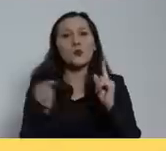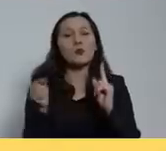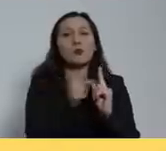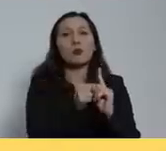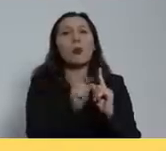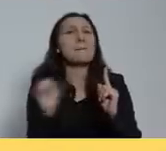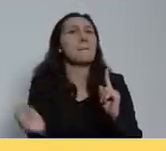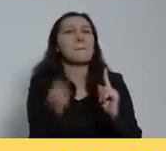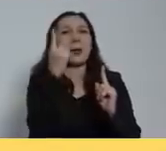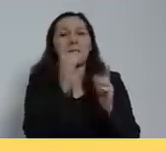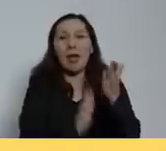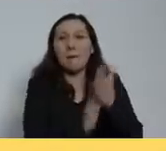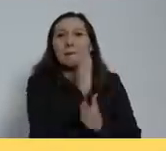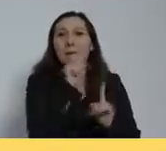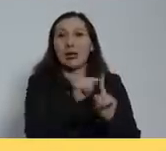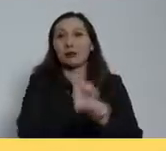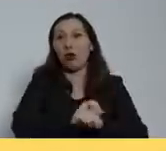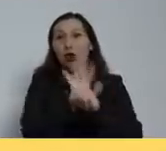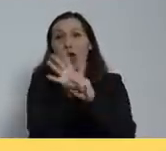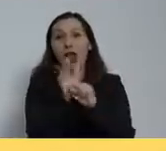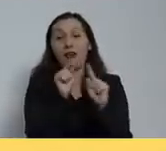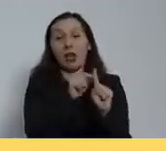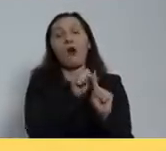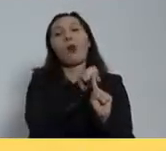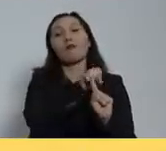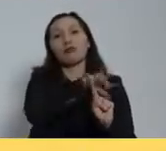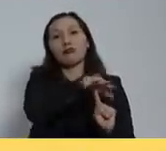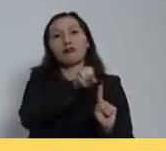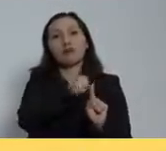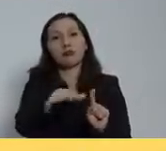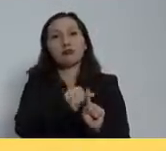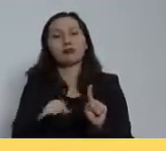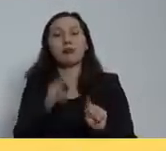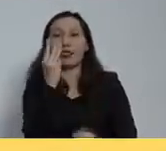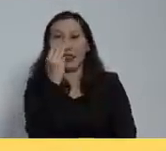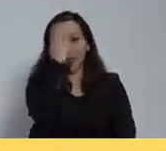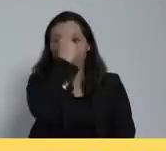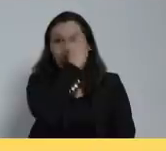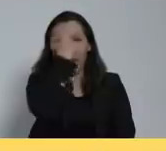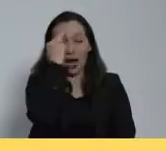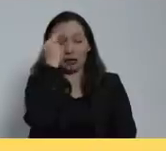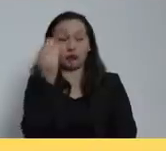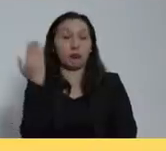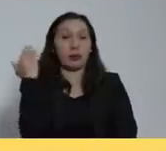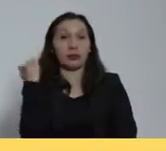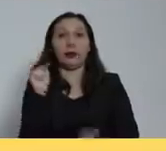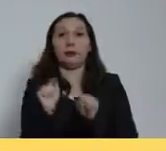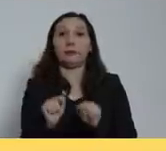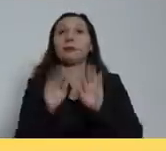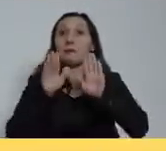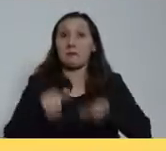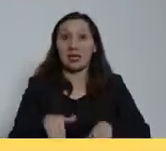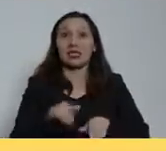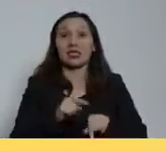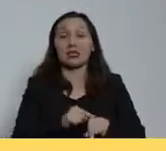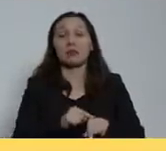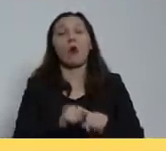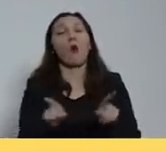caso cero, al primer caso que tuvimos el día 3 de marzo recién pasado.